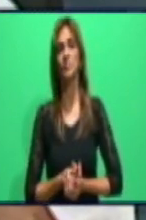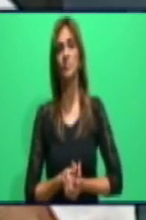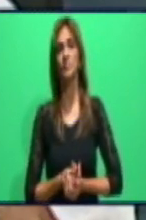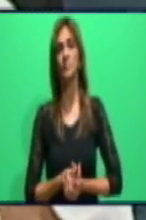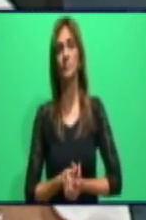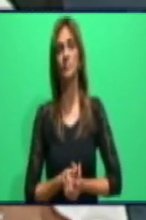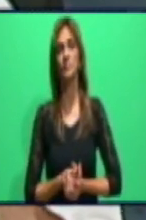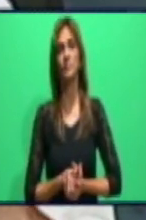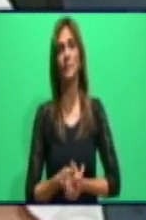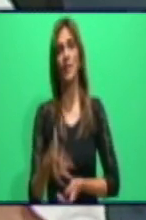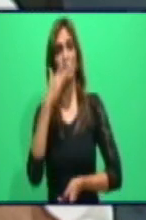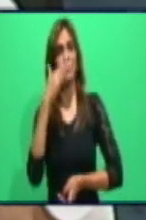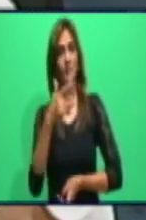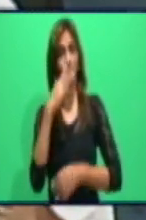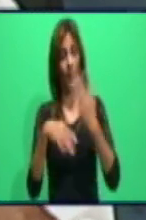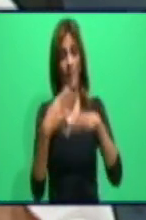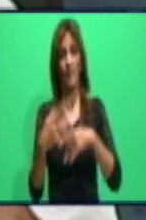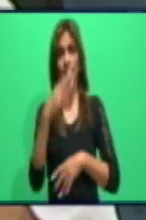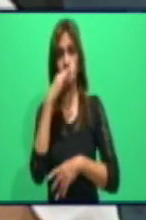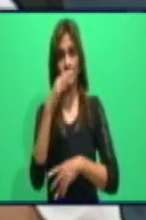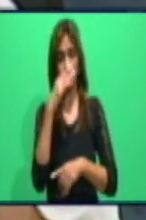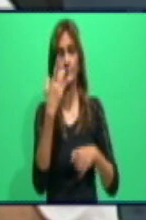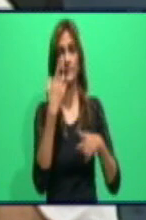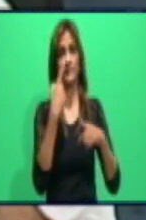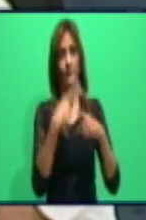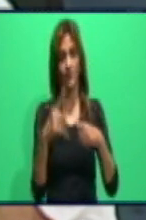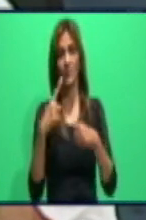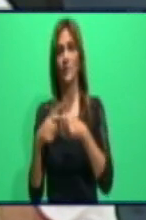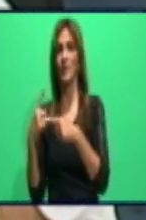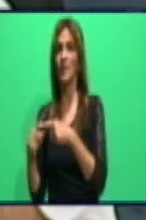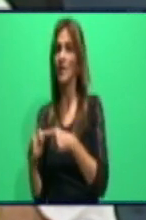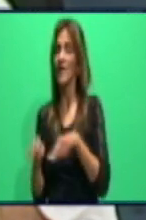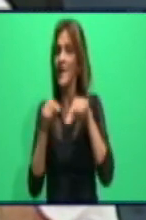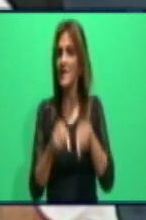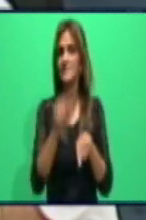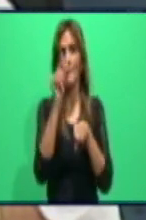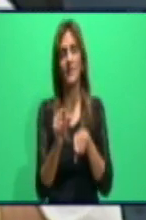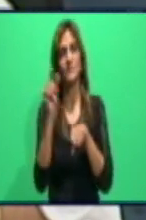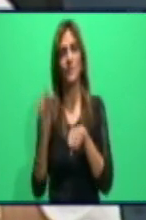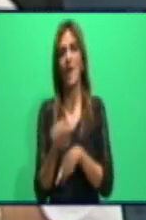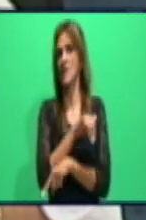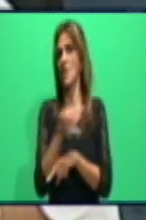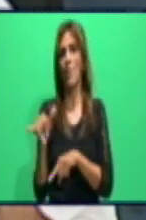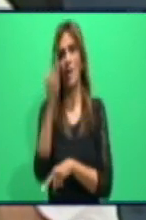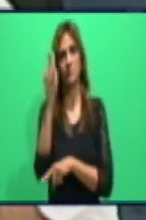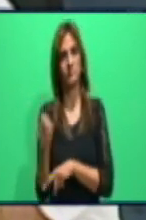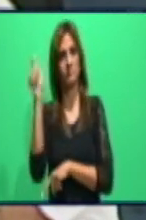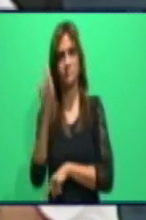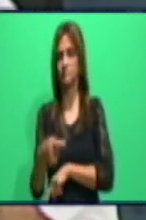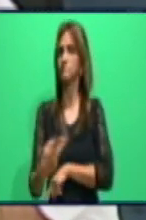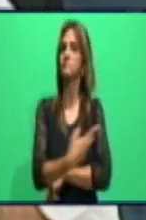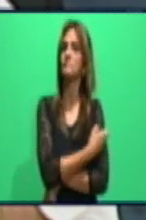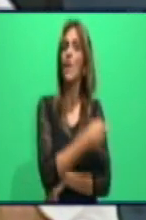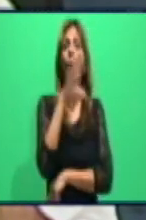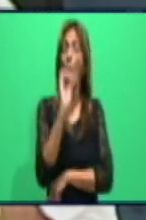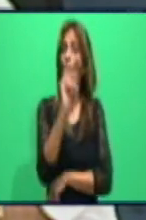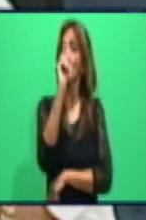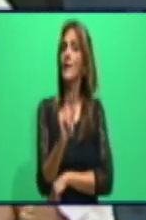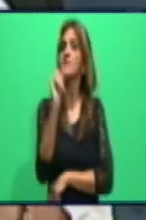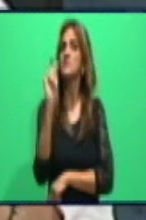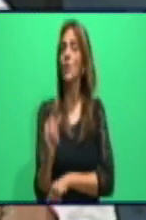anosmia y de igual forma los pacientes que sean portadores de enfermedades crónicas